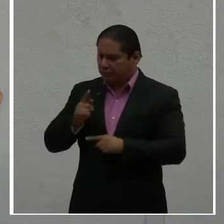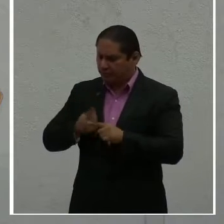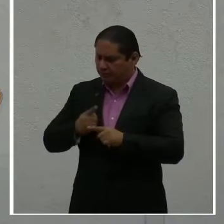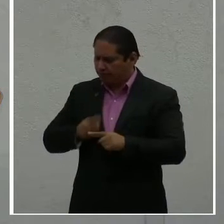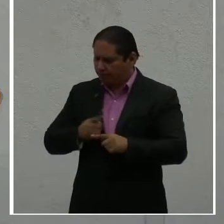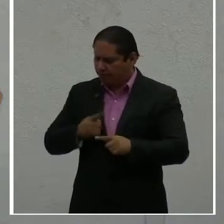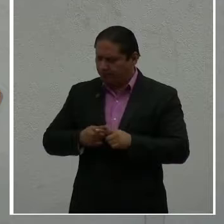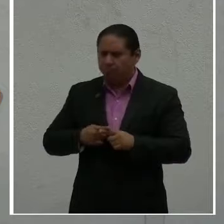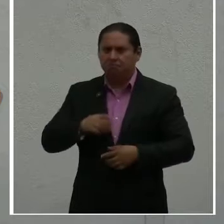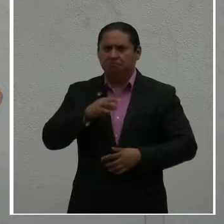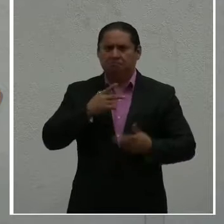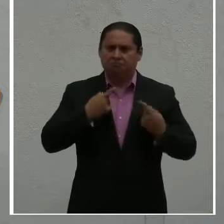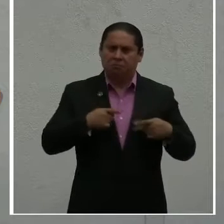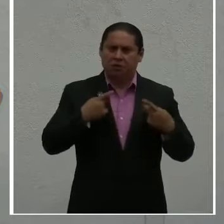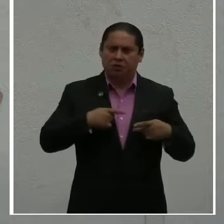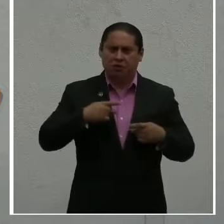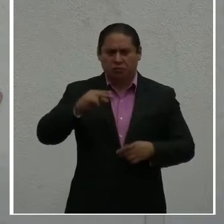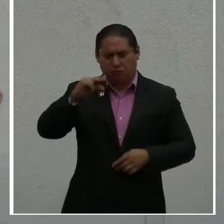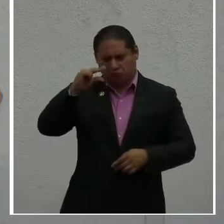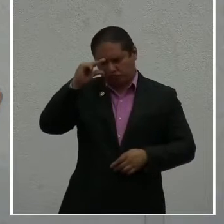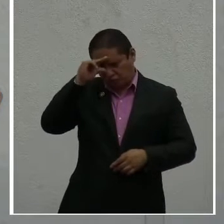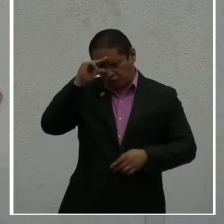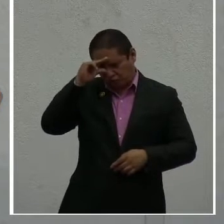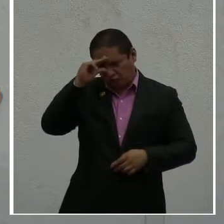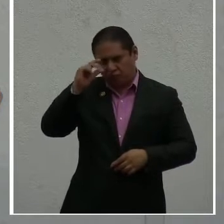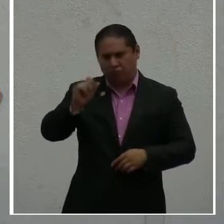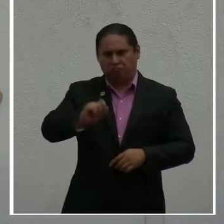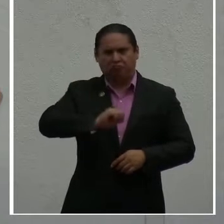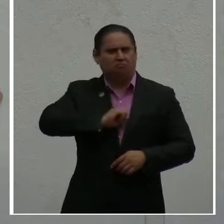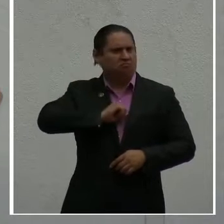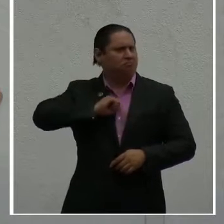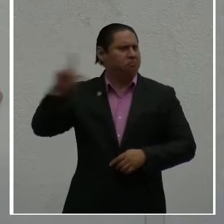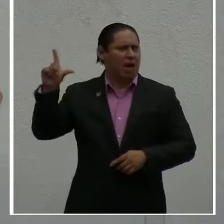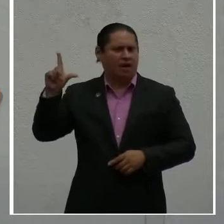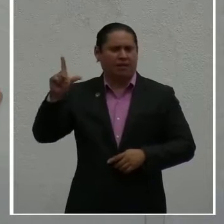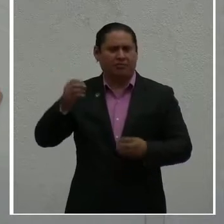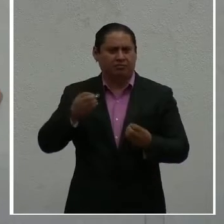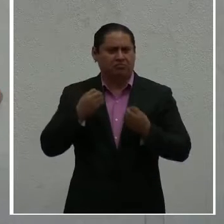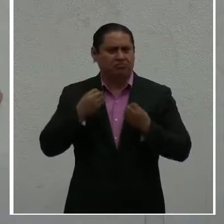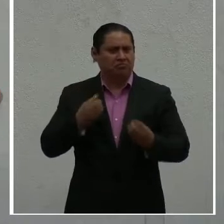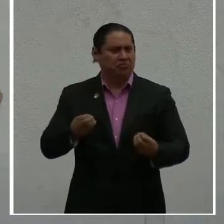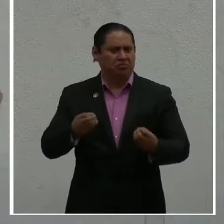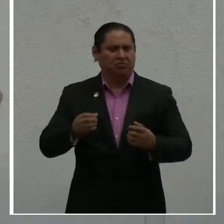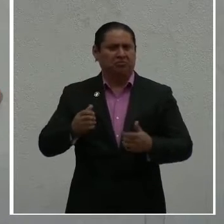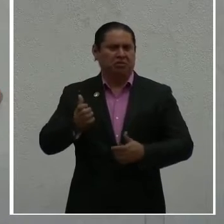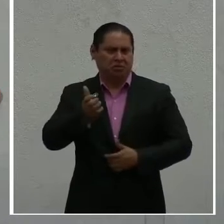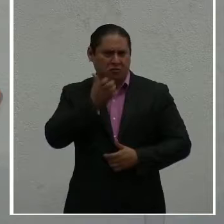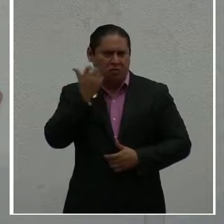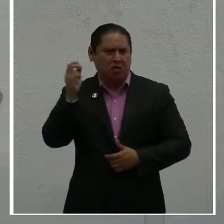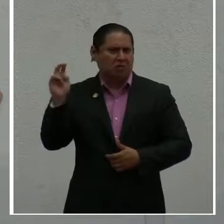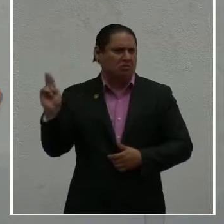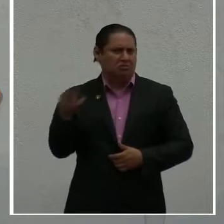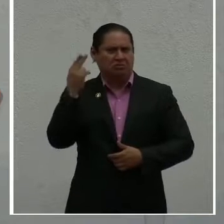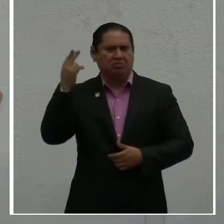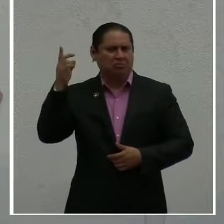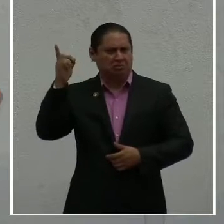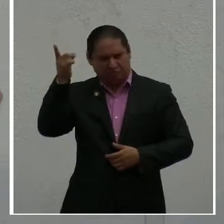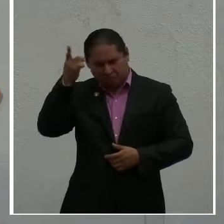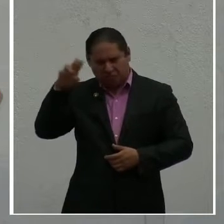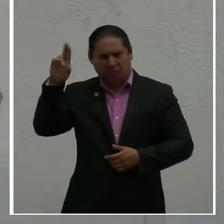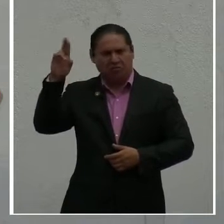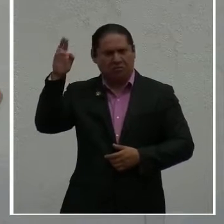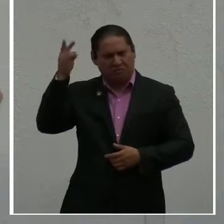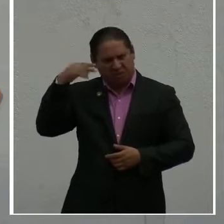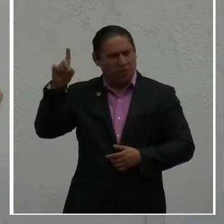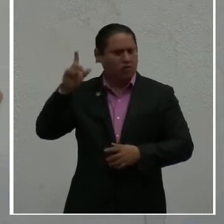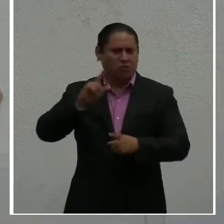destacadas por su amplia trayectoria cultural, literaria, académica y científica.